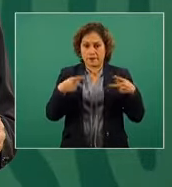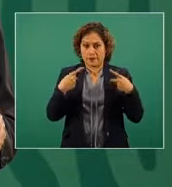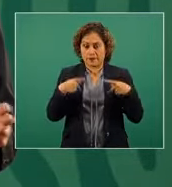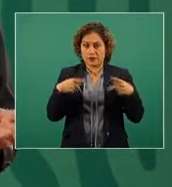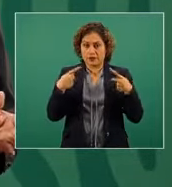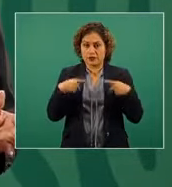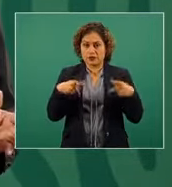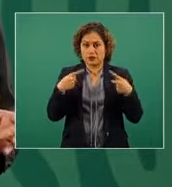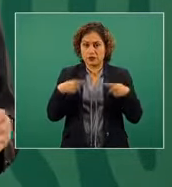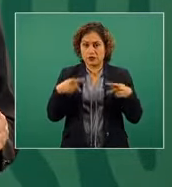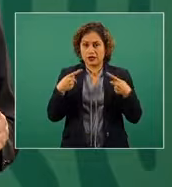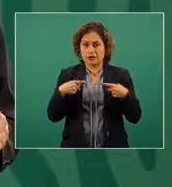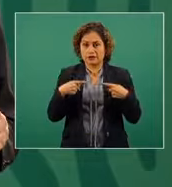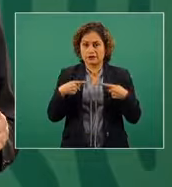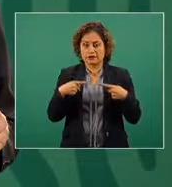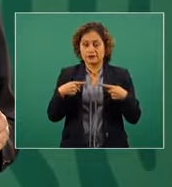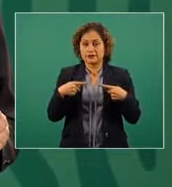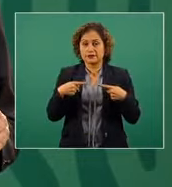de